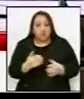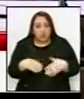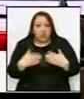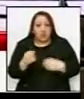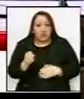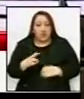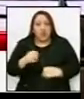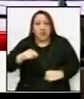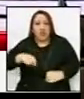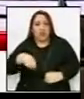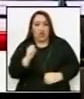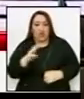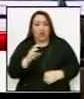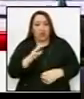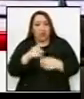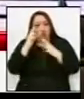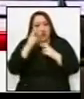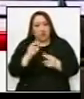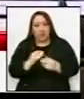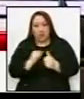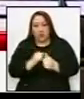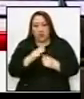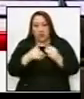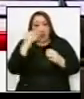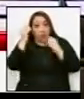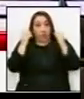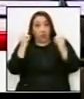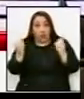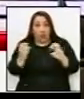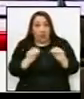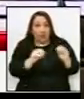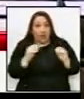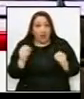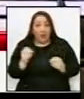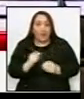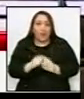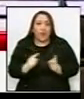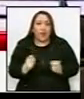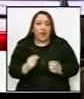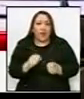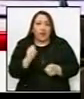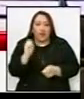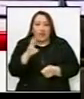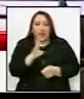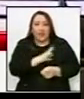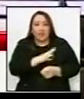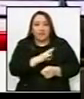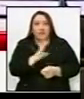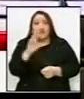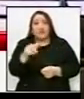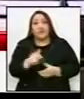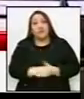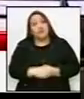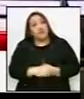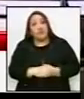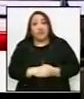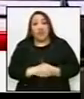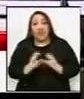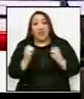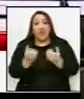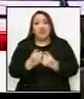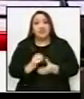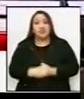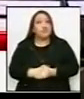atreveríamos acá, y lo digo con el mayor respeto por las opiniones que me han precedido, a decirle al fiscal: mire, señor, el Congreso